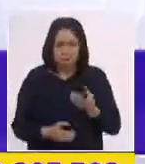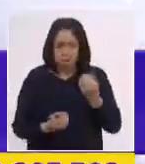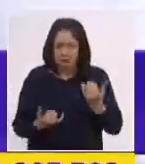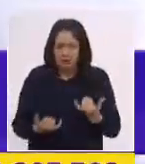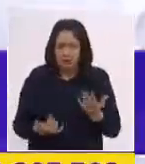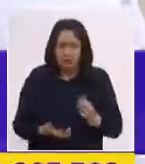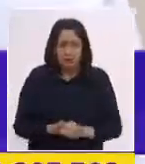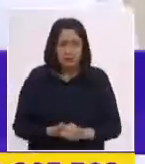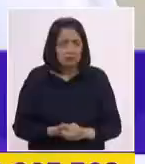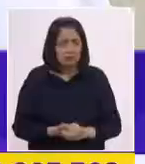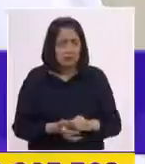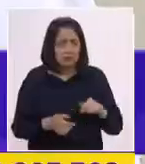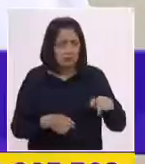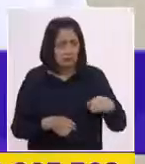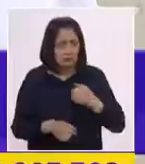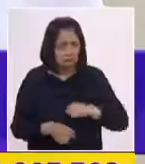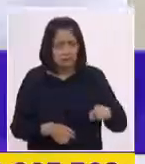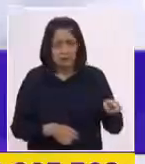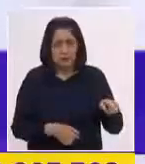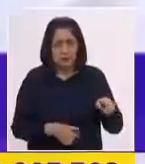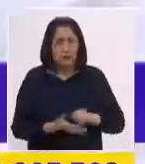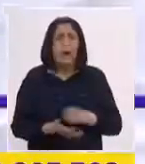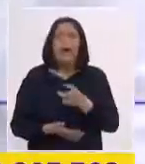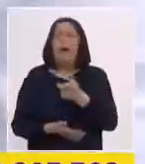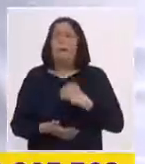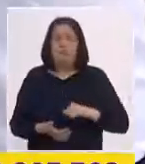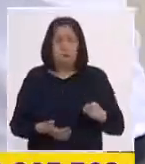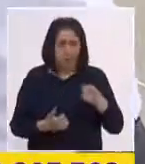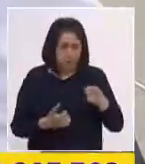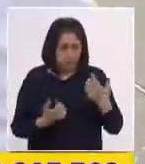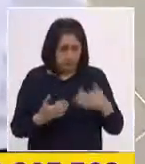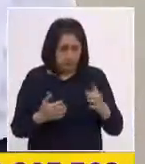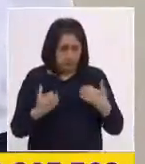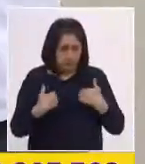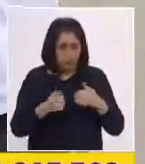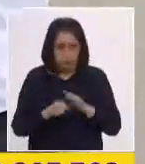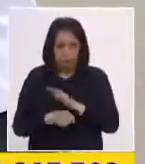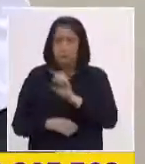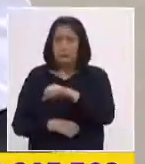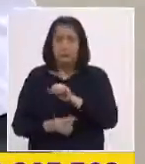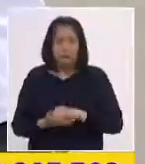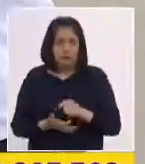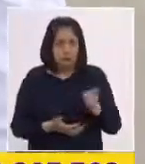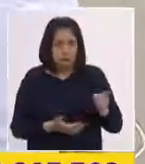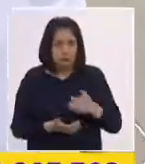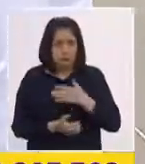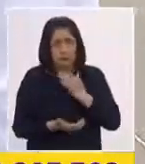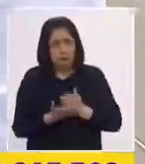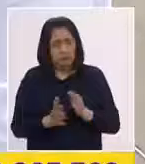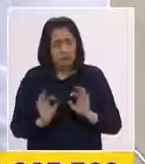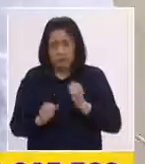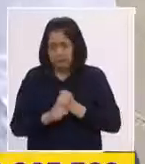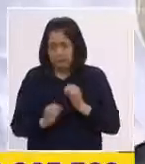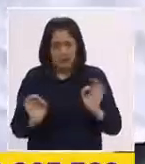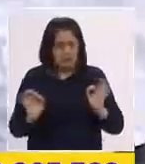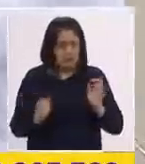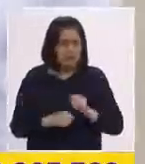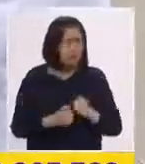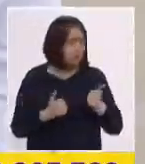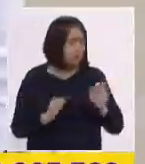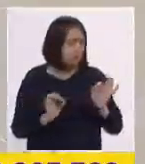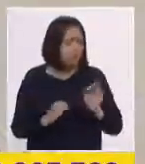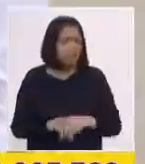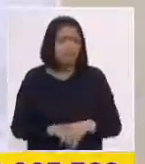recién ahora, señora? No, es de mi hijo, menor hijo. Ah, para su hijo. Sí. ¿Usted ya tiene su esquema completo? Sí, sí. ¿Sin problema para trabajar? Sin problema. Ok,